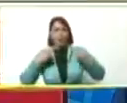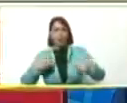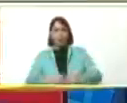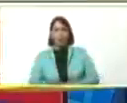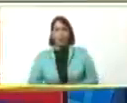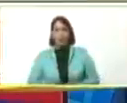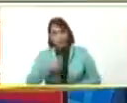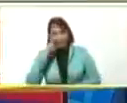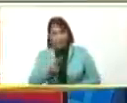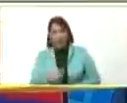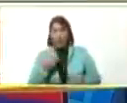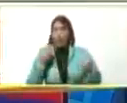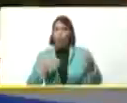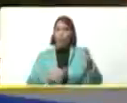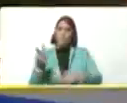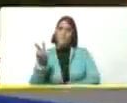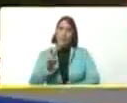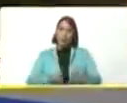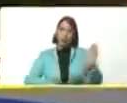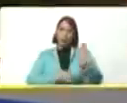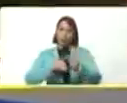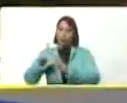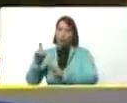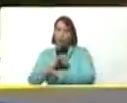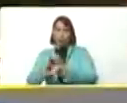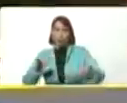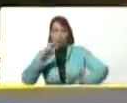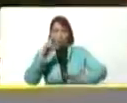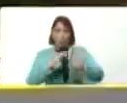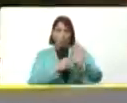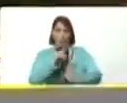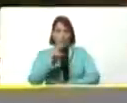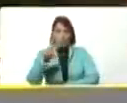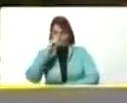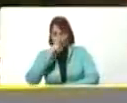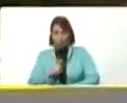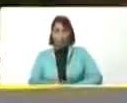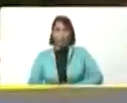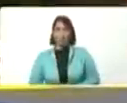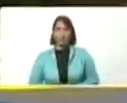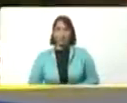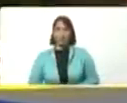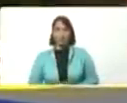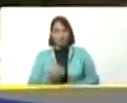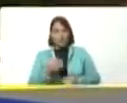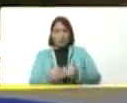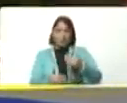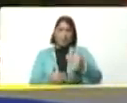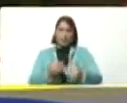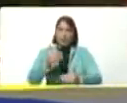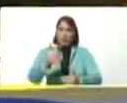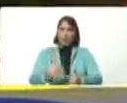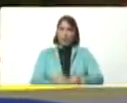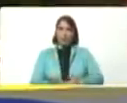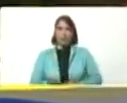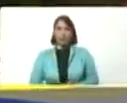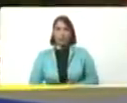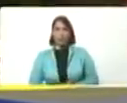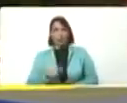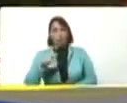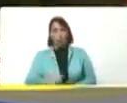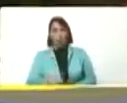ver cómo Venezuela termina el año 2021 en avance. Hoy